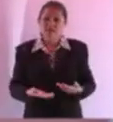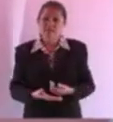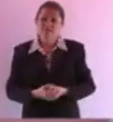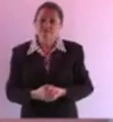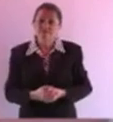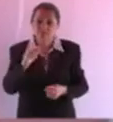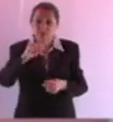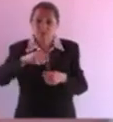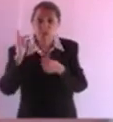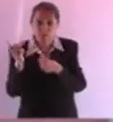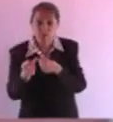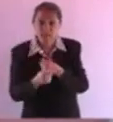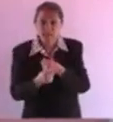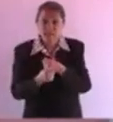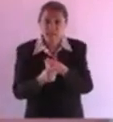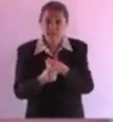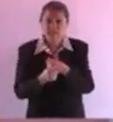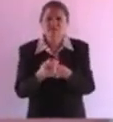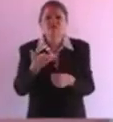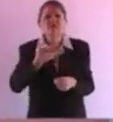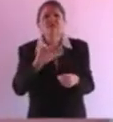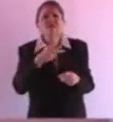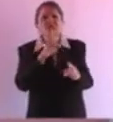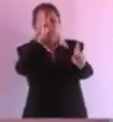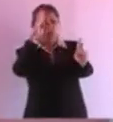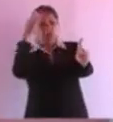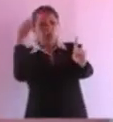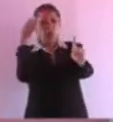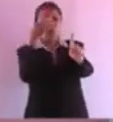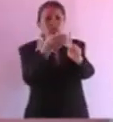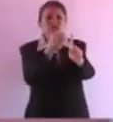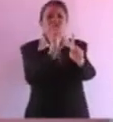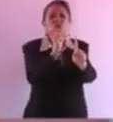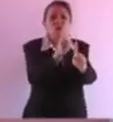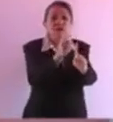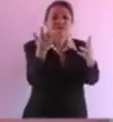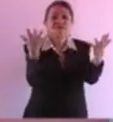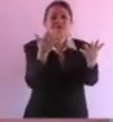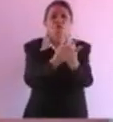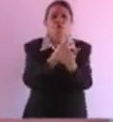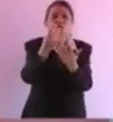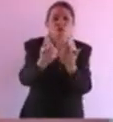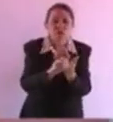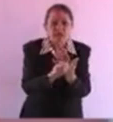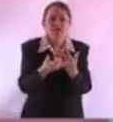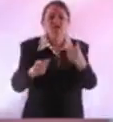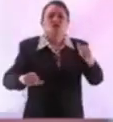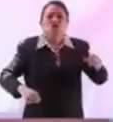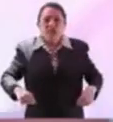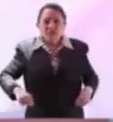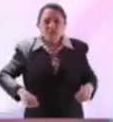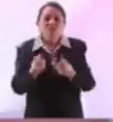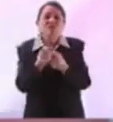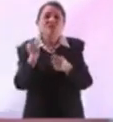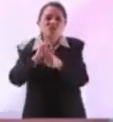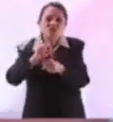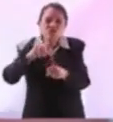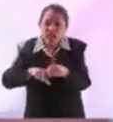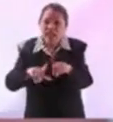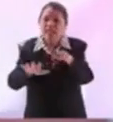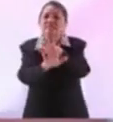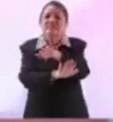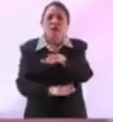El FAIS tiene como objetivo el financiamiento de proyectos, acciones sociales básicas en inversiones